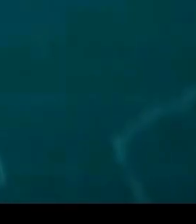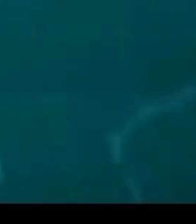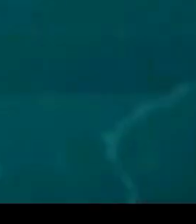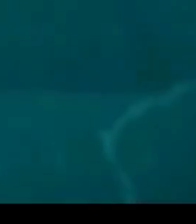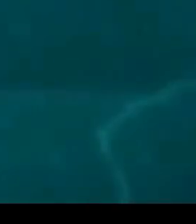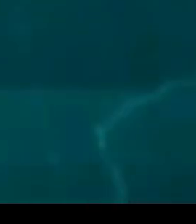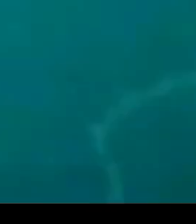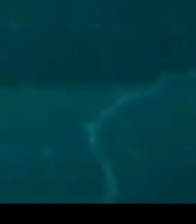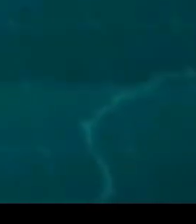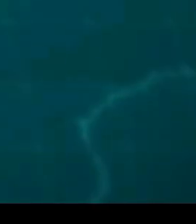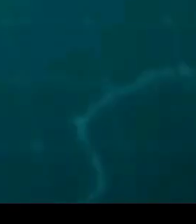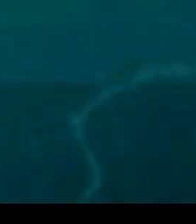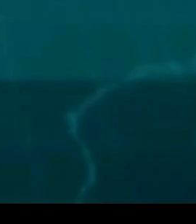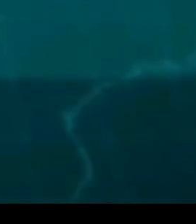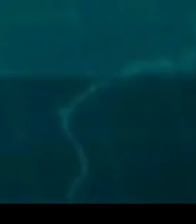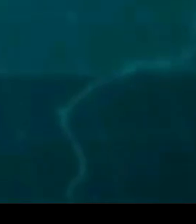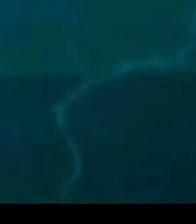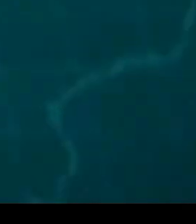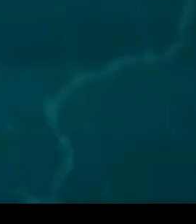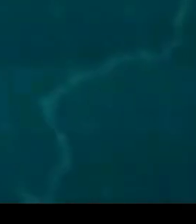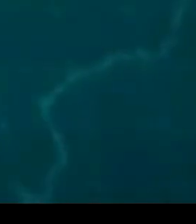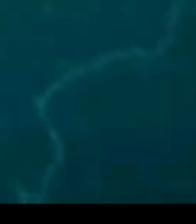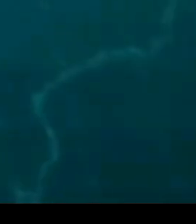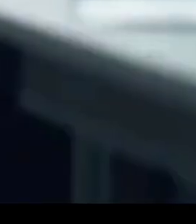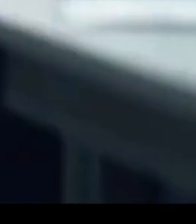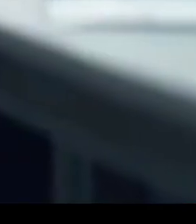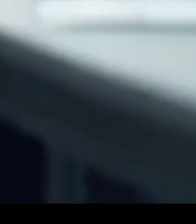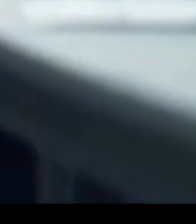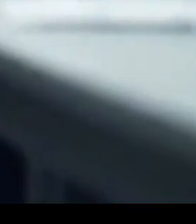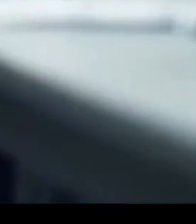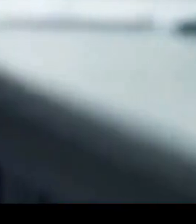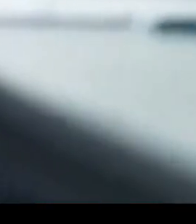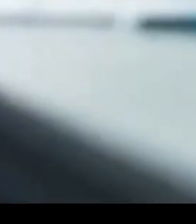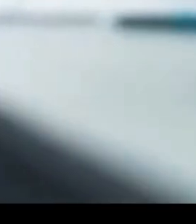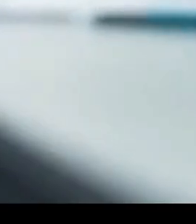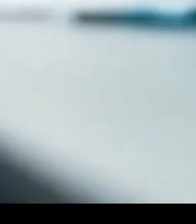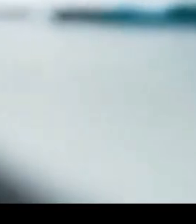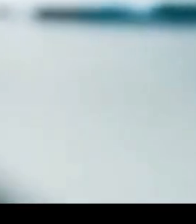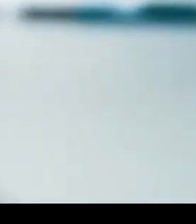que sin más, yo me despido deseándoles éxito en todo. Así que nos vemos en el próximo video.